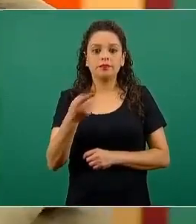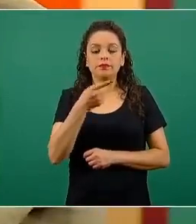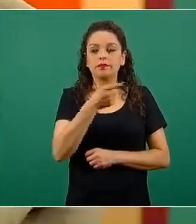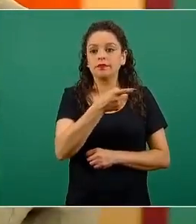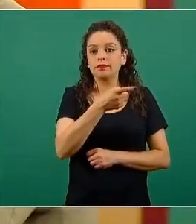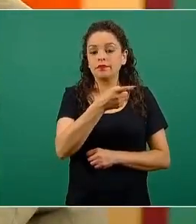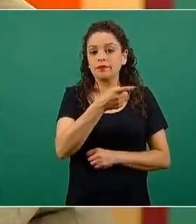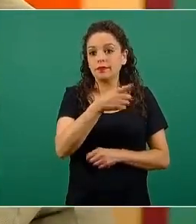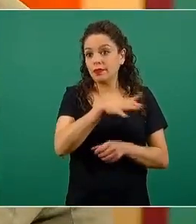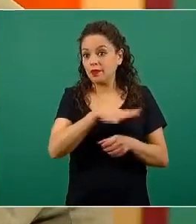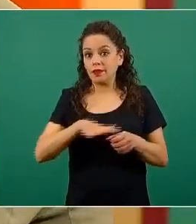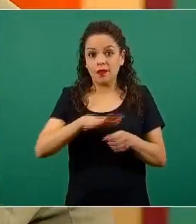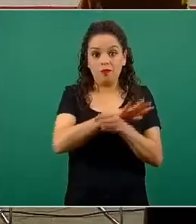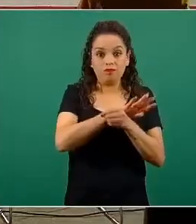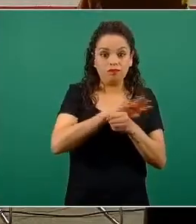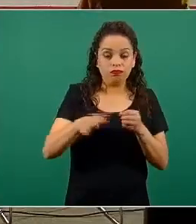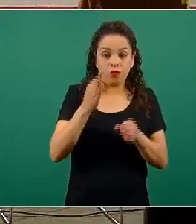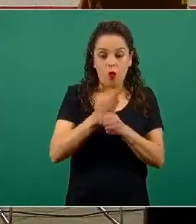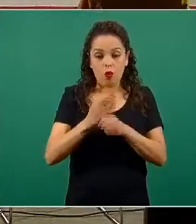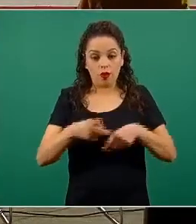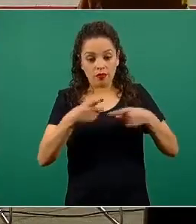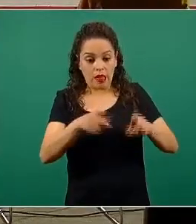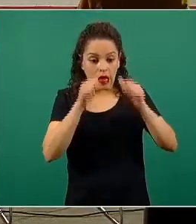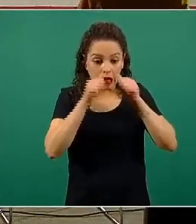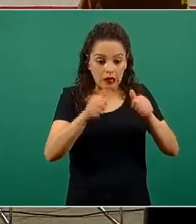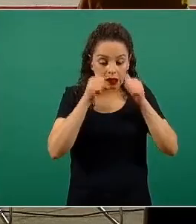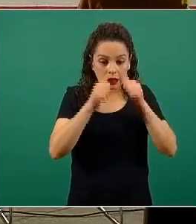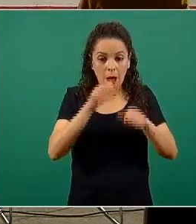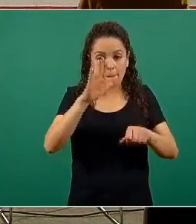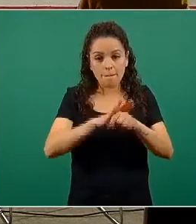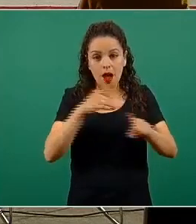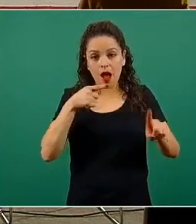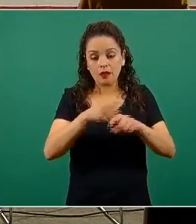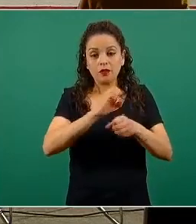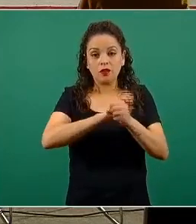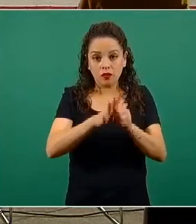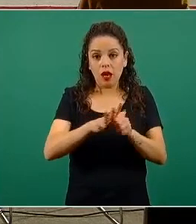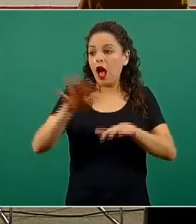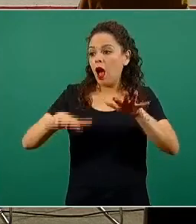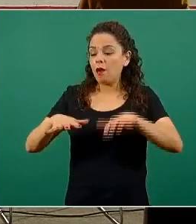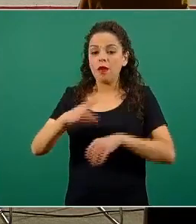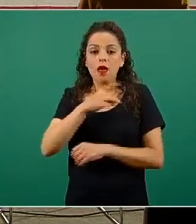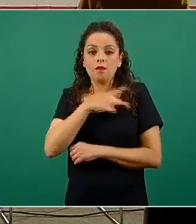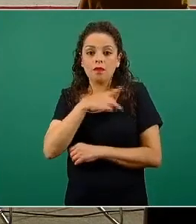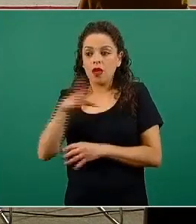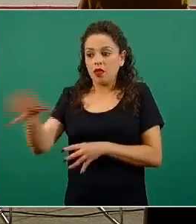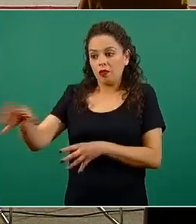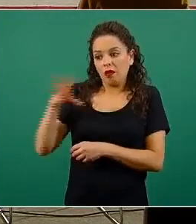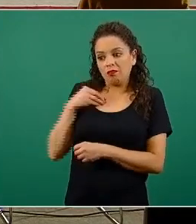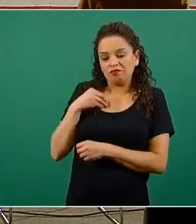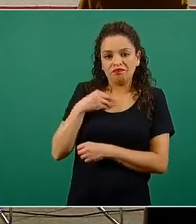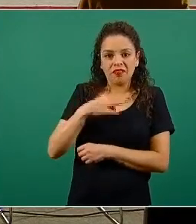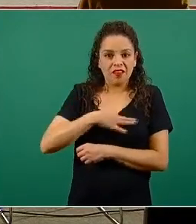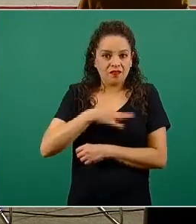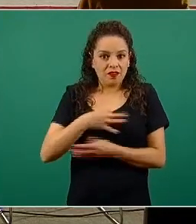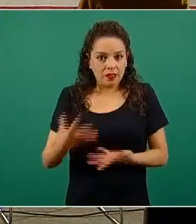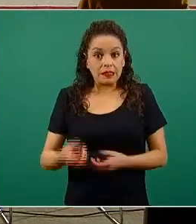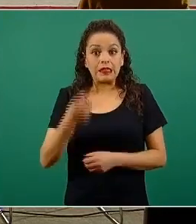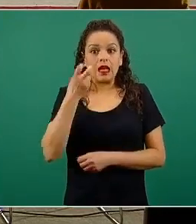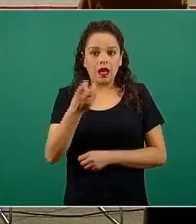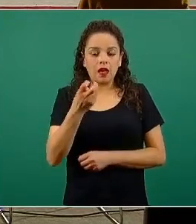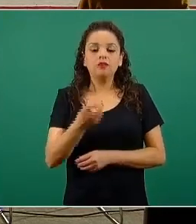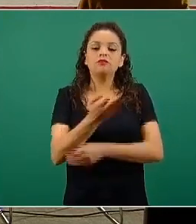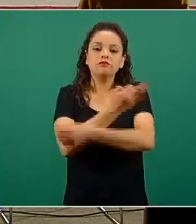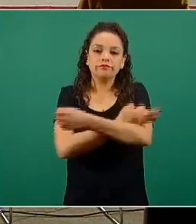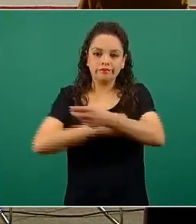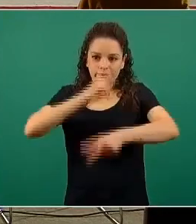está con una carga importante de atención para COVID, tal vez miedo a infección, y posiblemente esos retrasos en la búsqueda